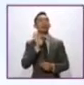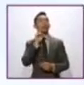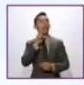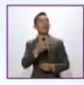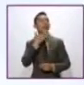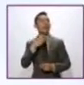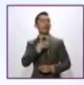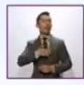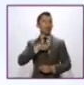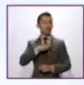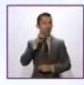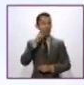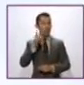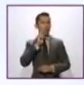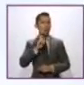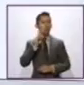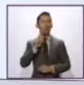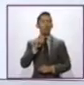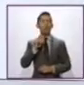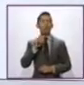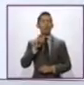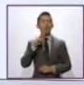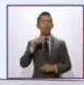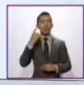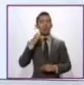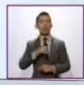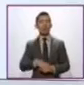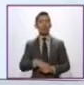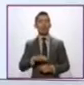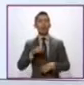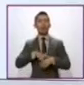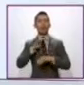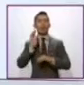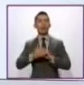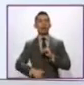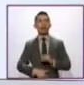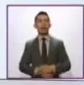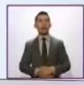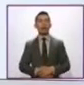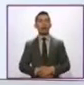feliz, porque sí te veo bastante molesto. Muchas gracias, candidata. Terminó su tiempo. Gracias.